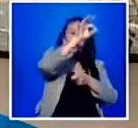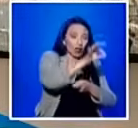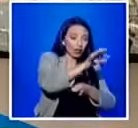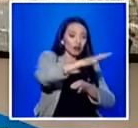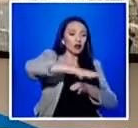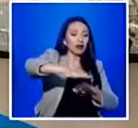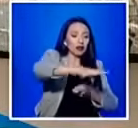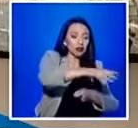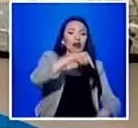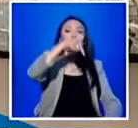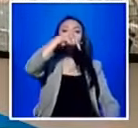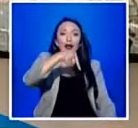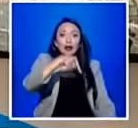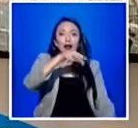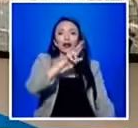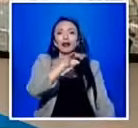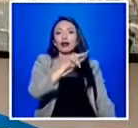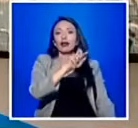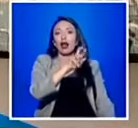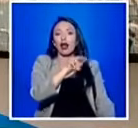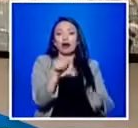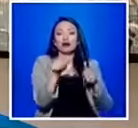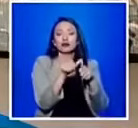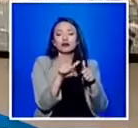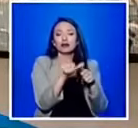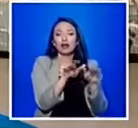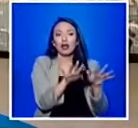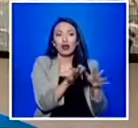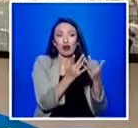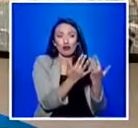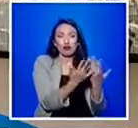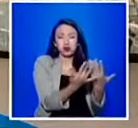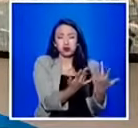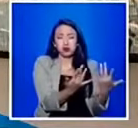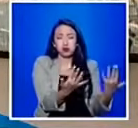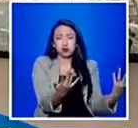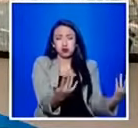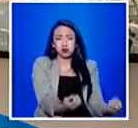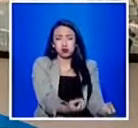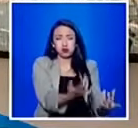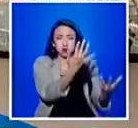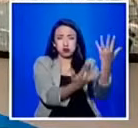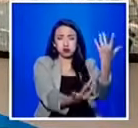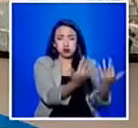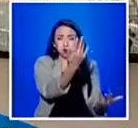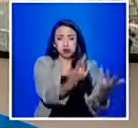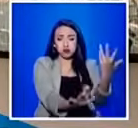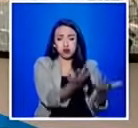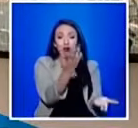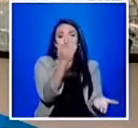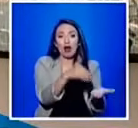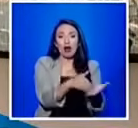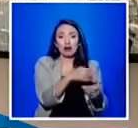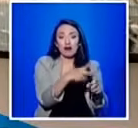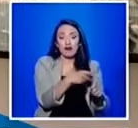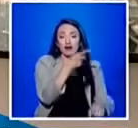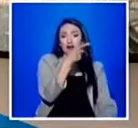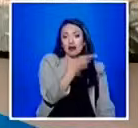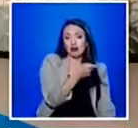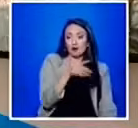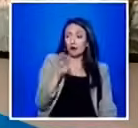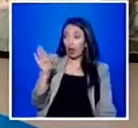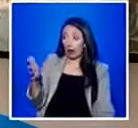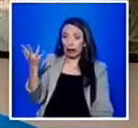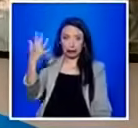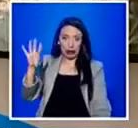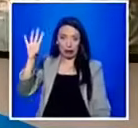cantón lojano. De hecho, las llamas, la línea de fuego se han propagado debido a los fuertes vientos en esa zona y están muy cerca,